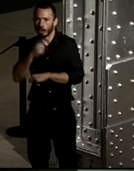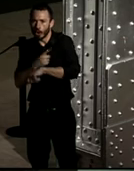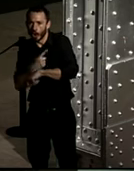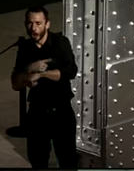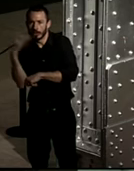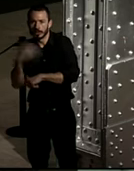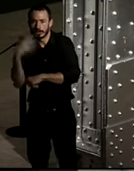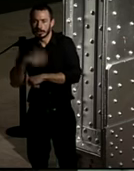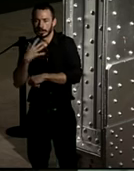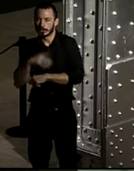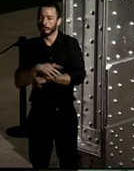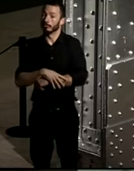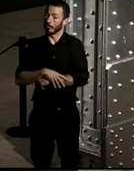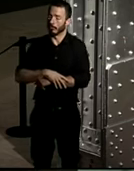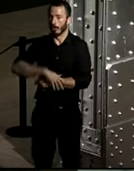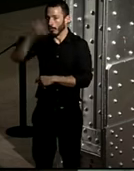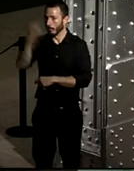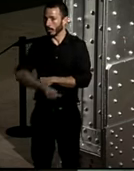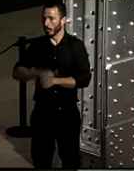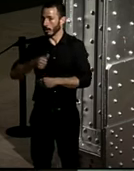horas. Pues espero que sea buena, ¿eh?